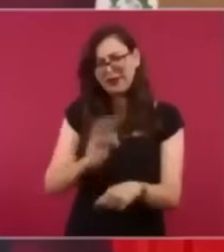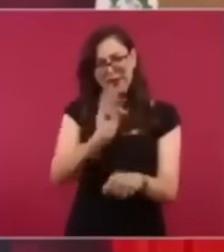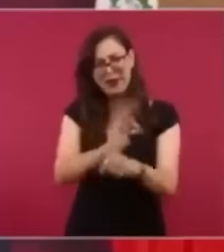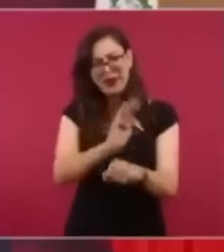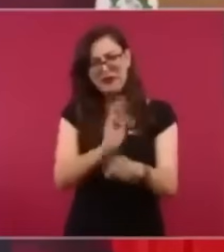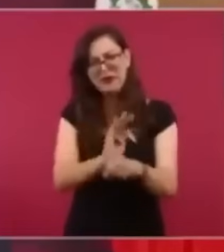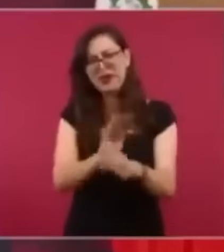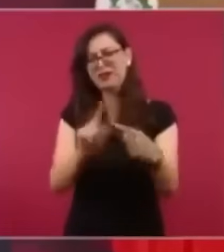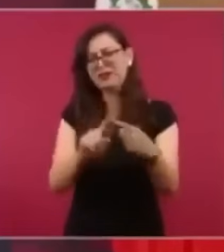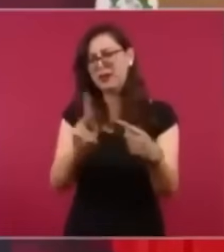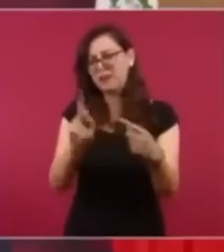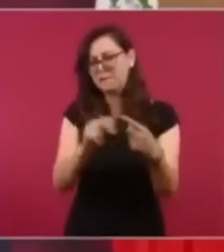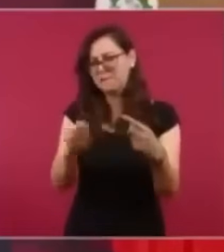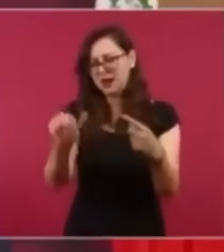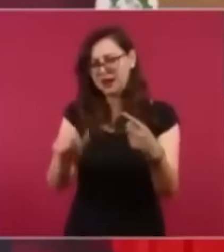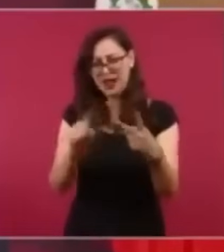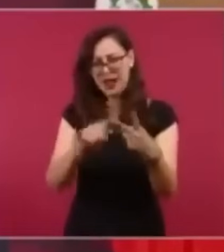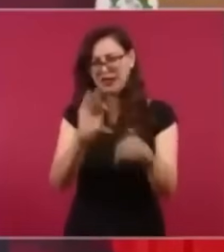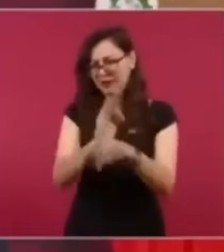Animal Político.